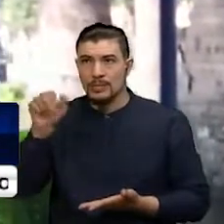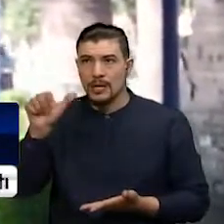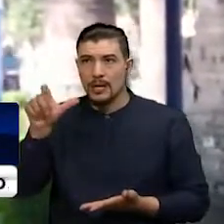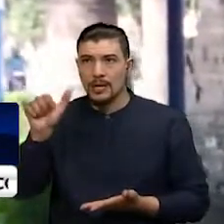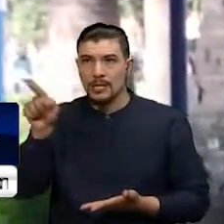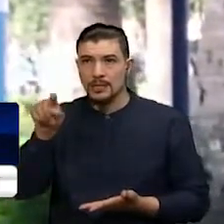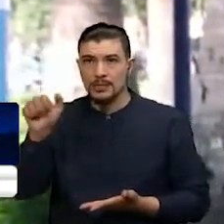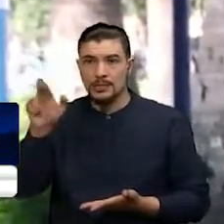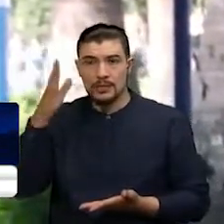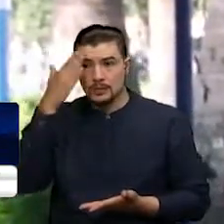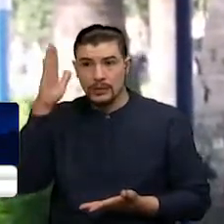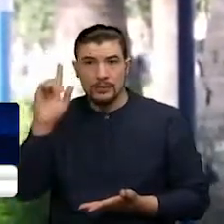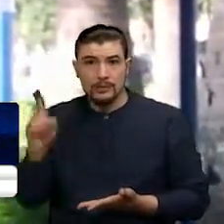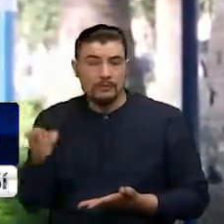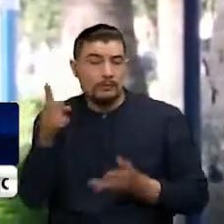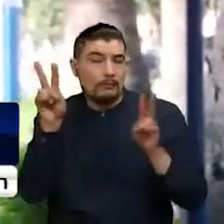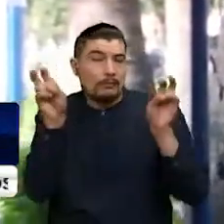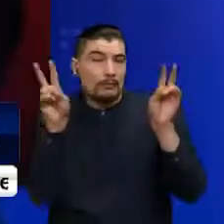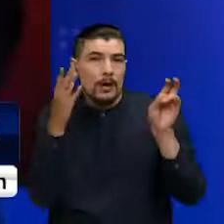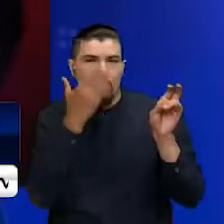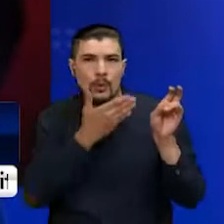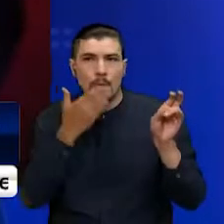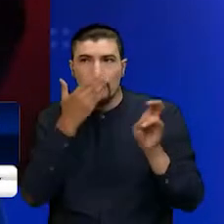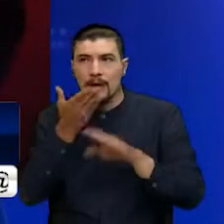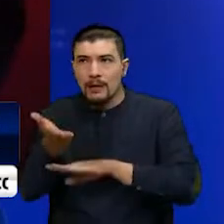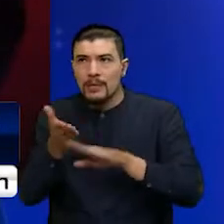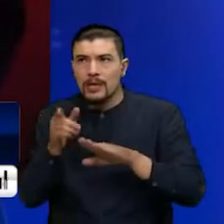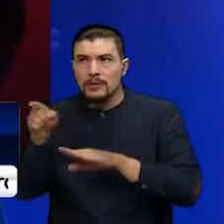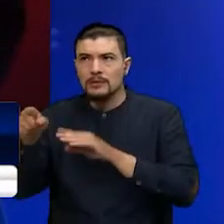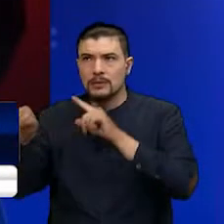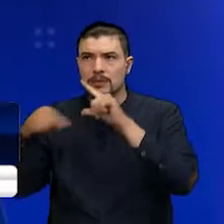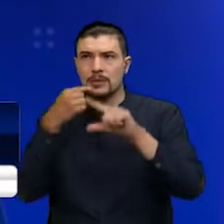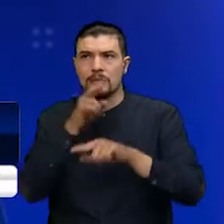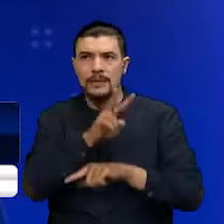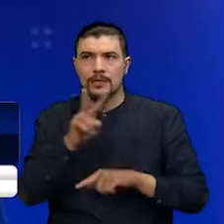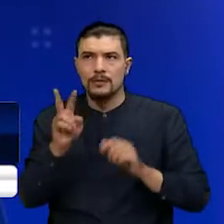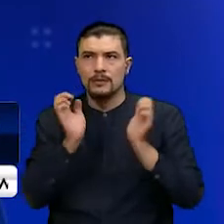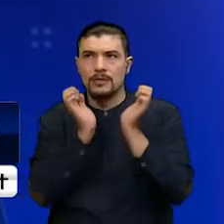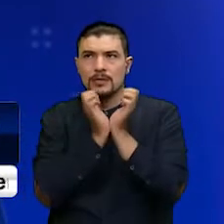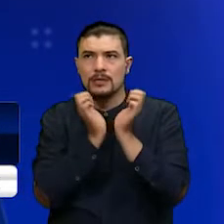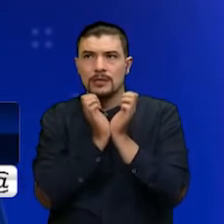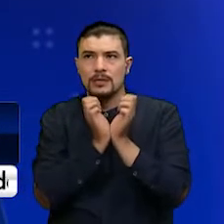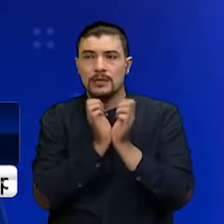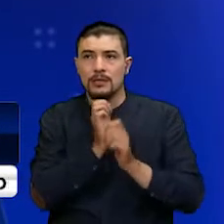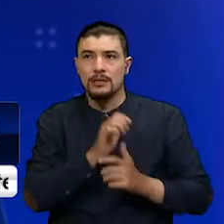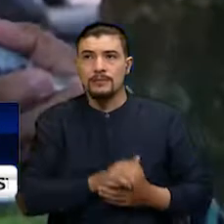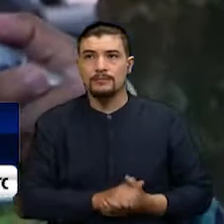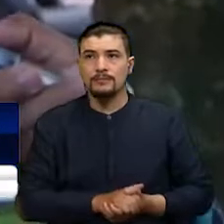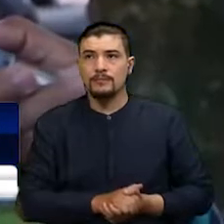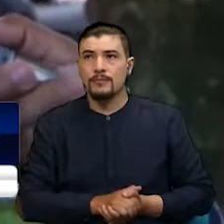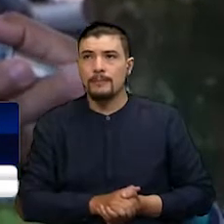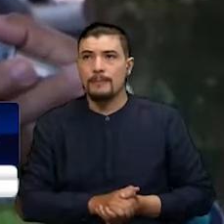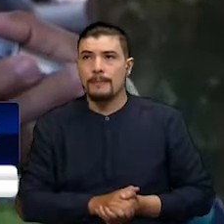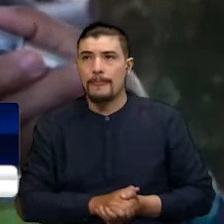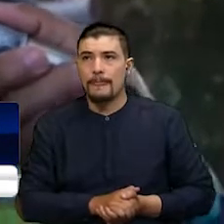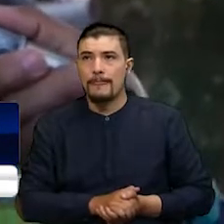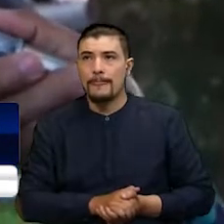rumbo desconocido. Una supuesta prueba de supervivencia fue recibida el 22 de mayo. Pues a los cartones que...